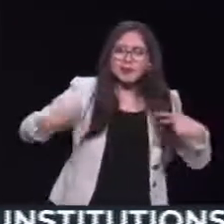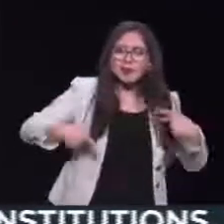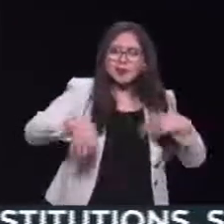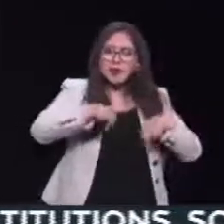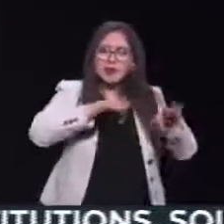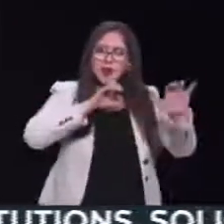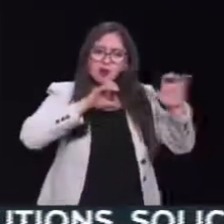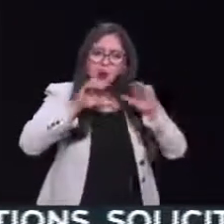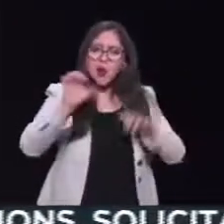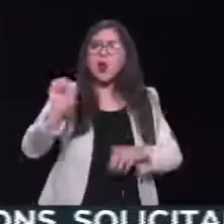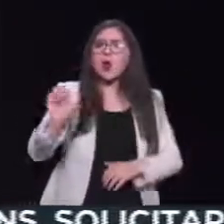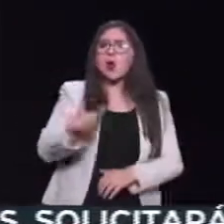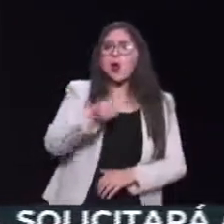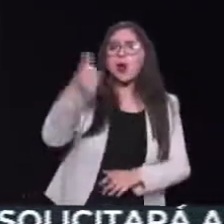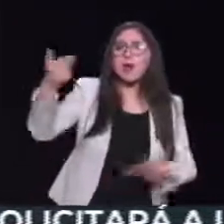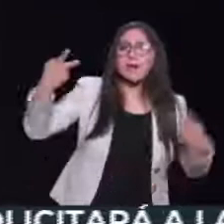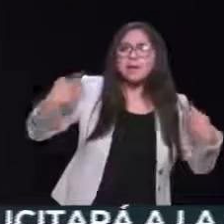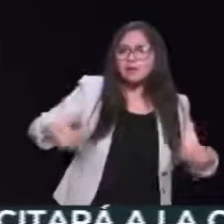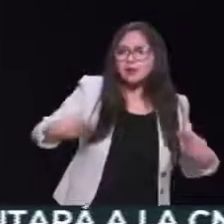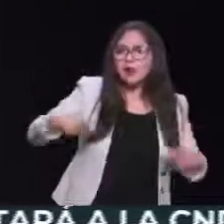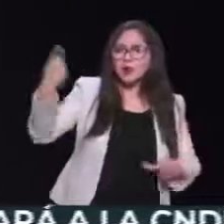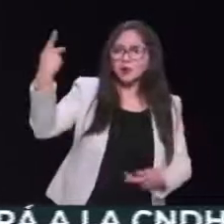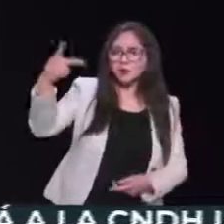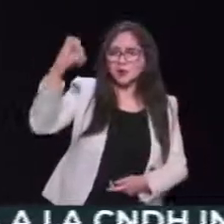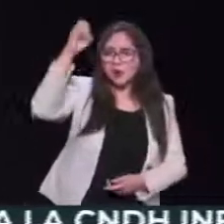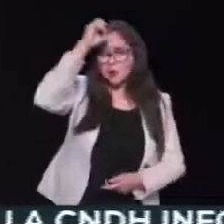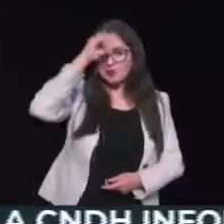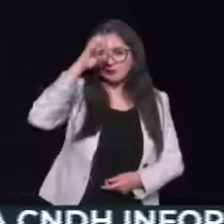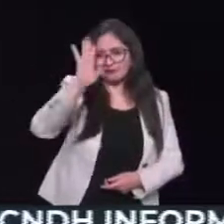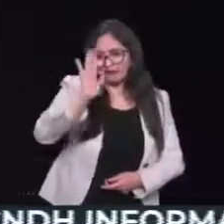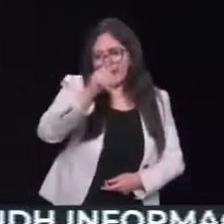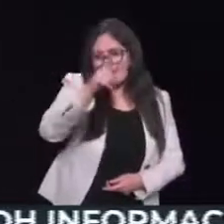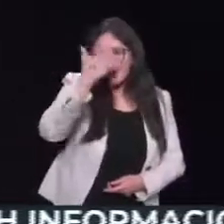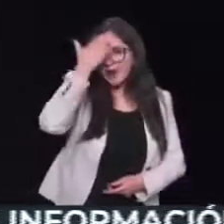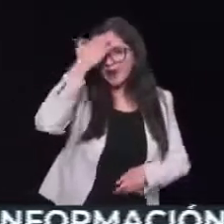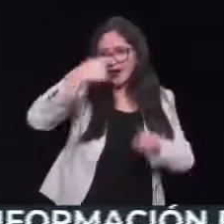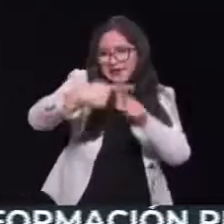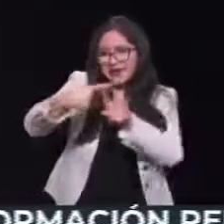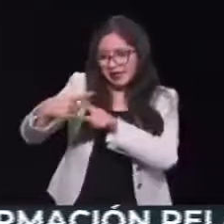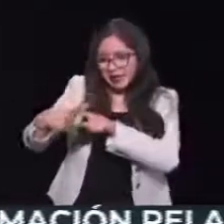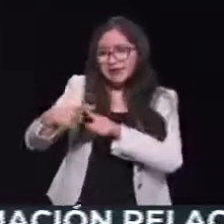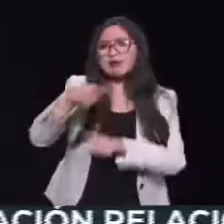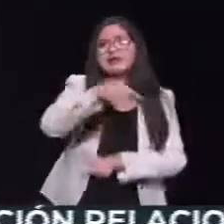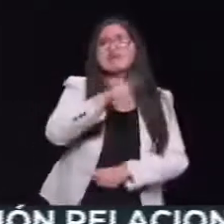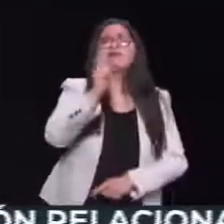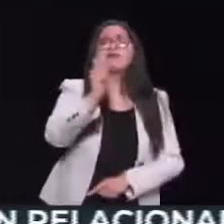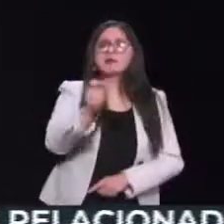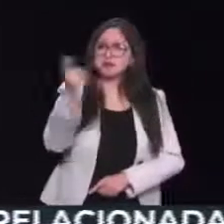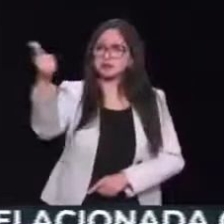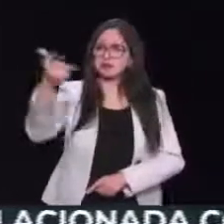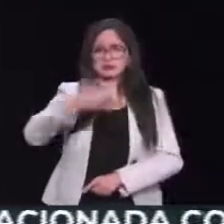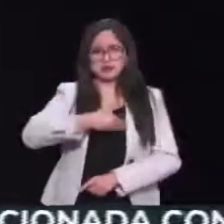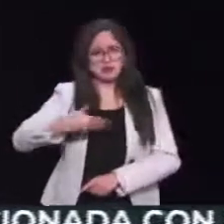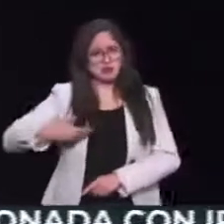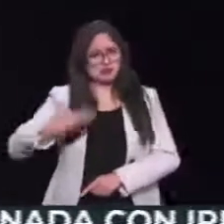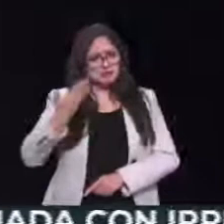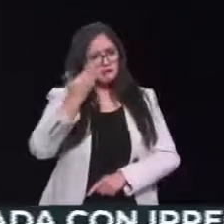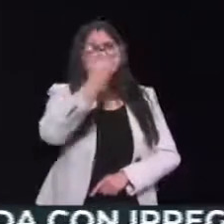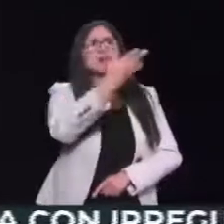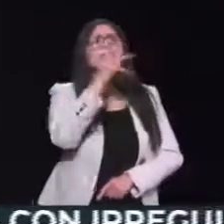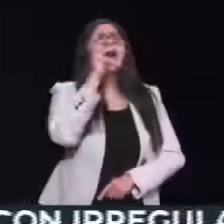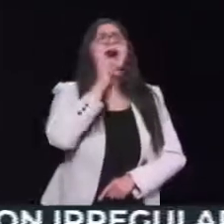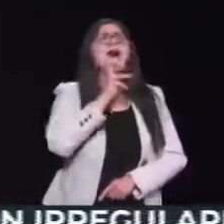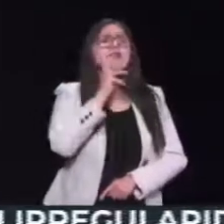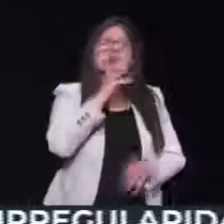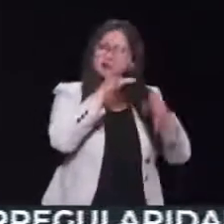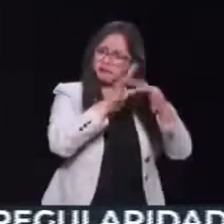vida pública, los opinólogos, ya lo conoce usted, bueno, como una reacción a la solicitud del presidente de que fueran aclarados los señalamientos, dado que no